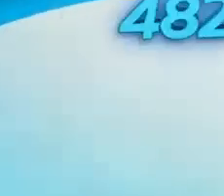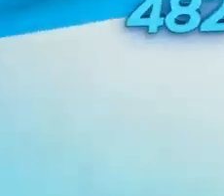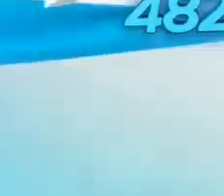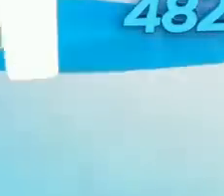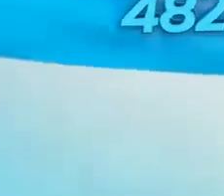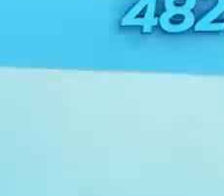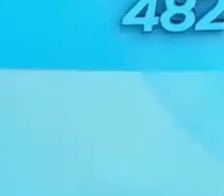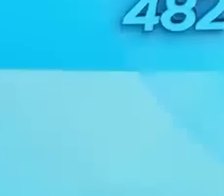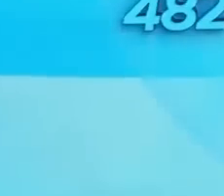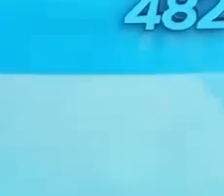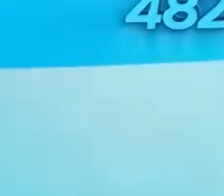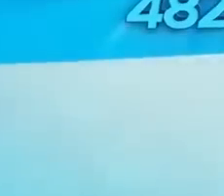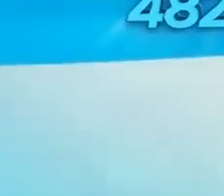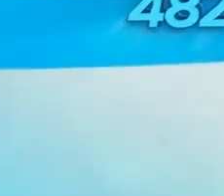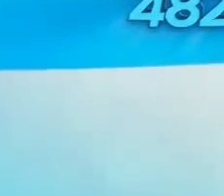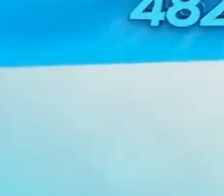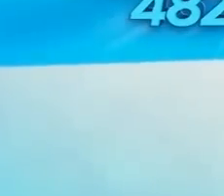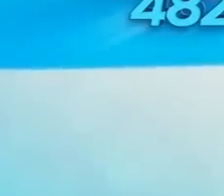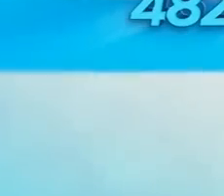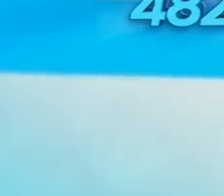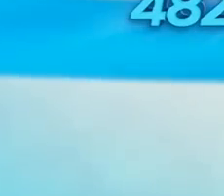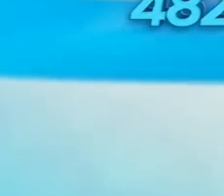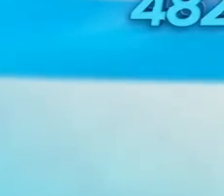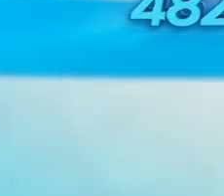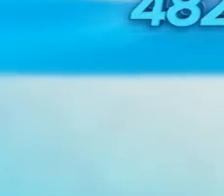Me llevo tal impresión